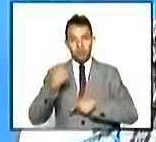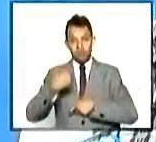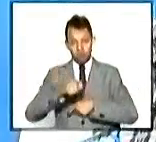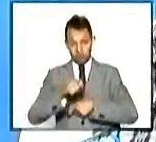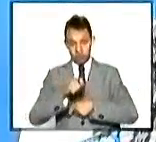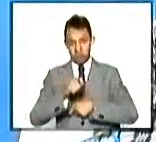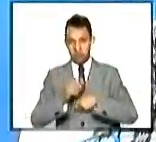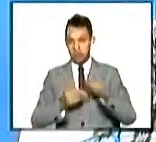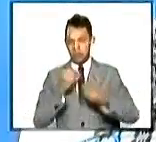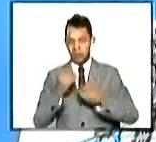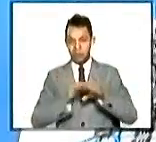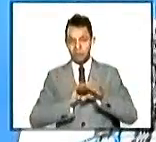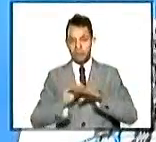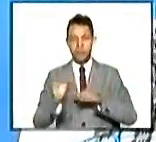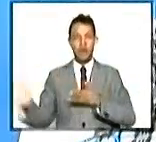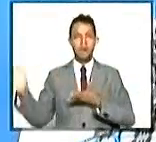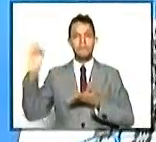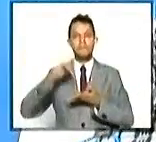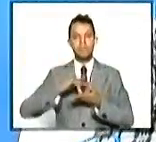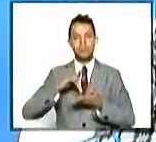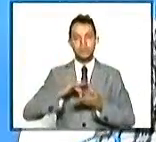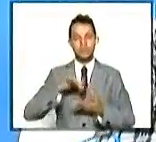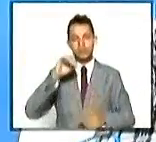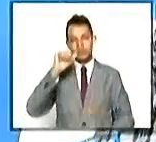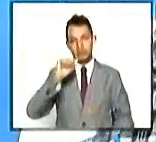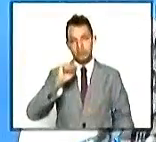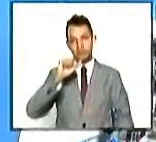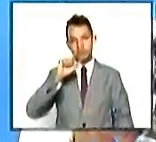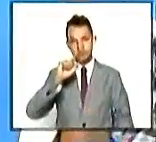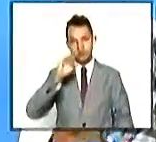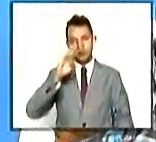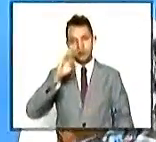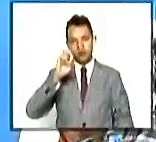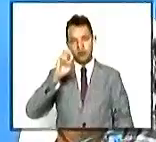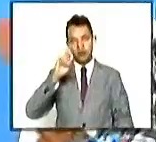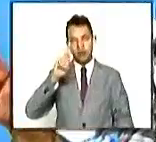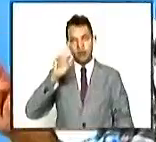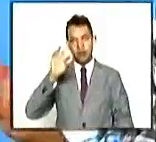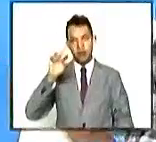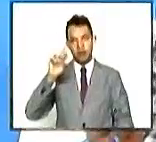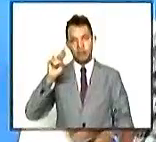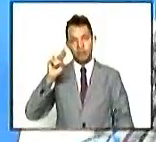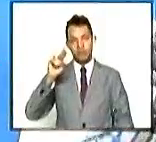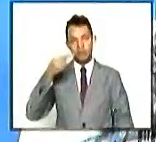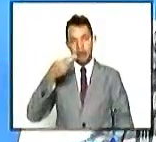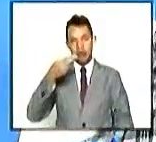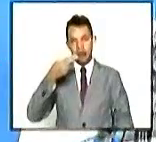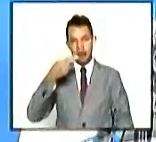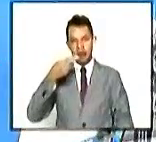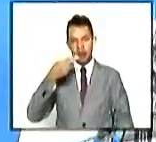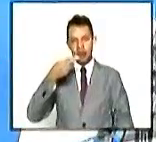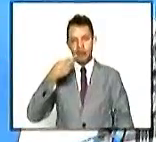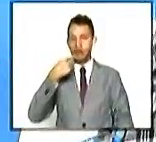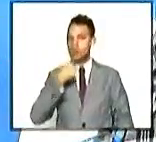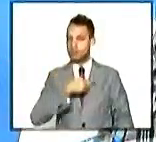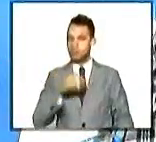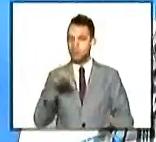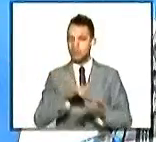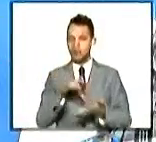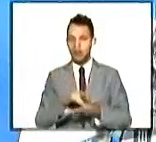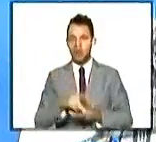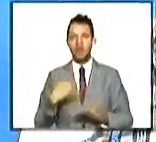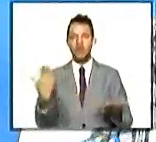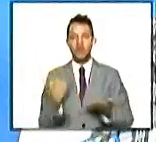la visita de Albert Ronald Morales y lo hemos visto aquí. Ya hemos hecho recientemente dos programas con él desde